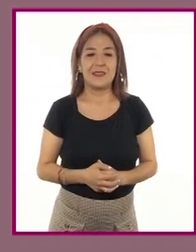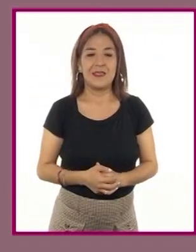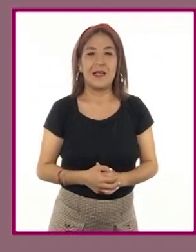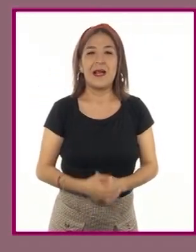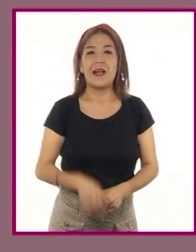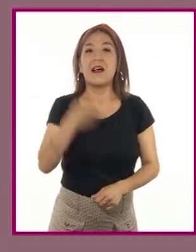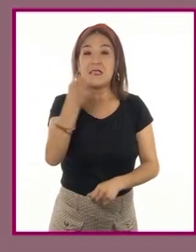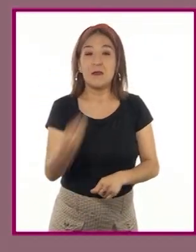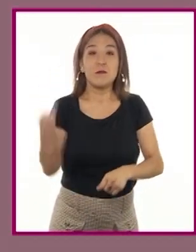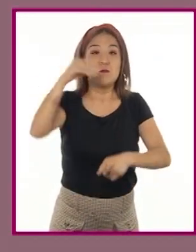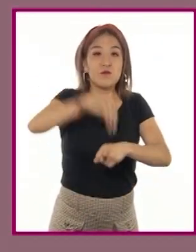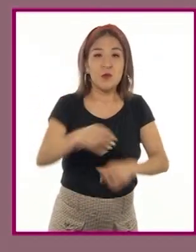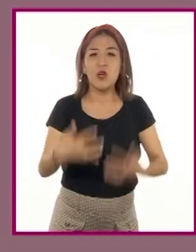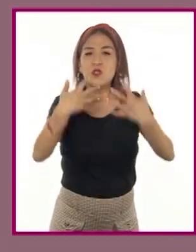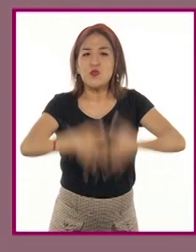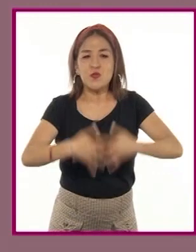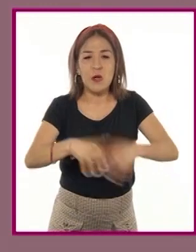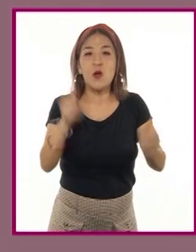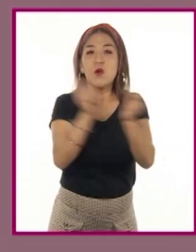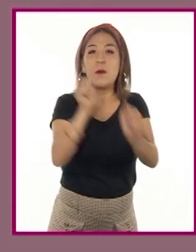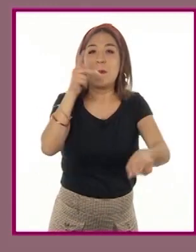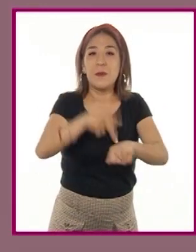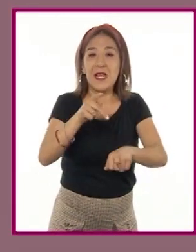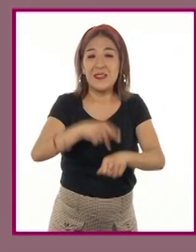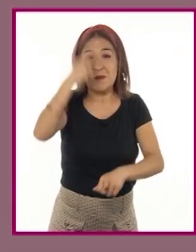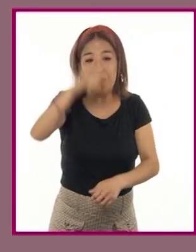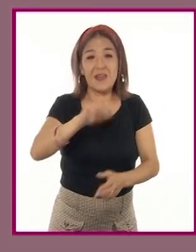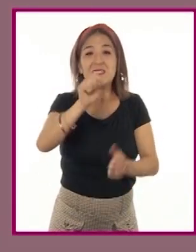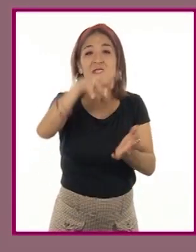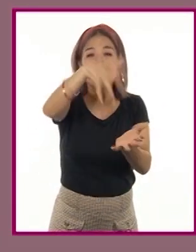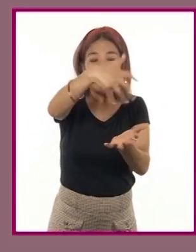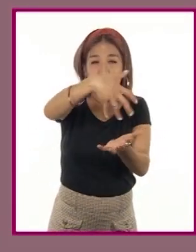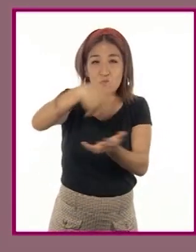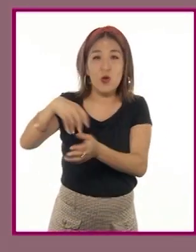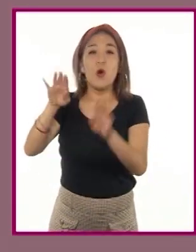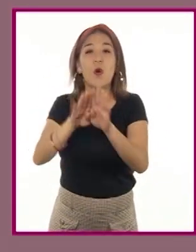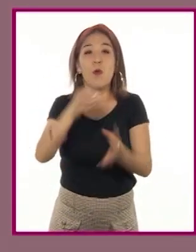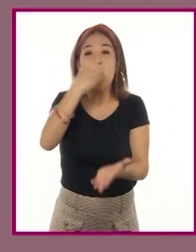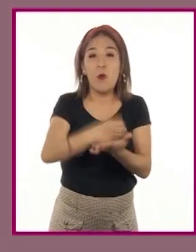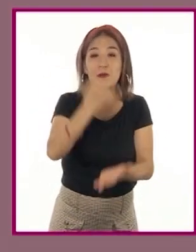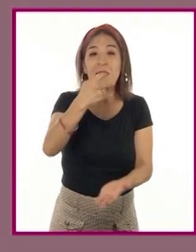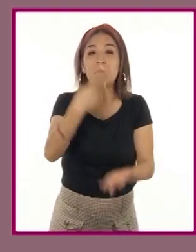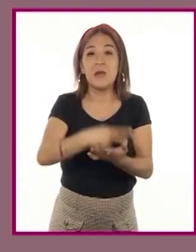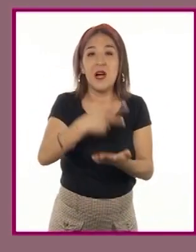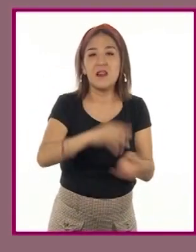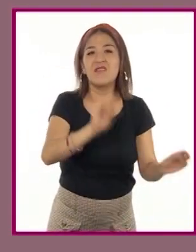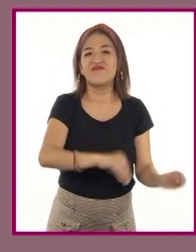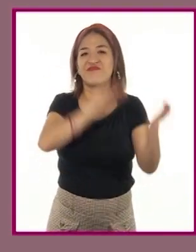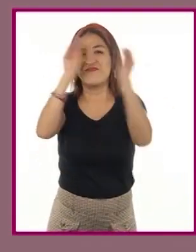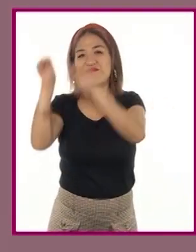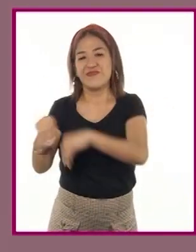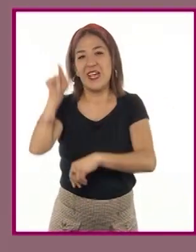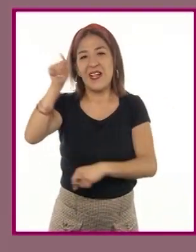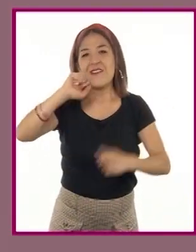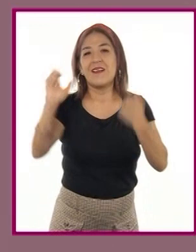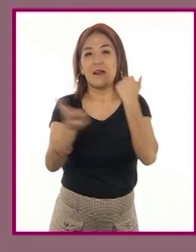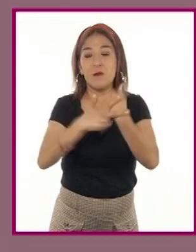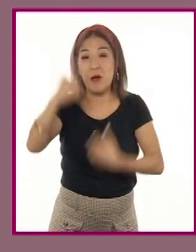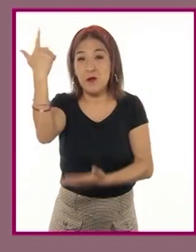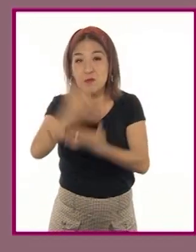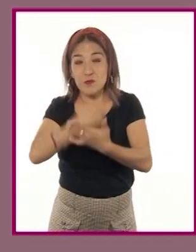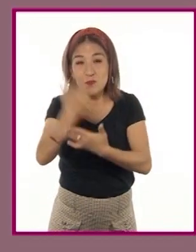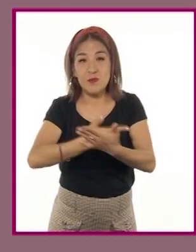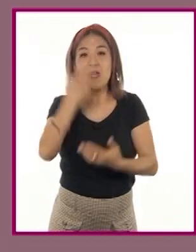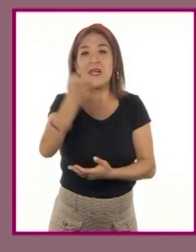instaló la industria minera con la extracción de millones de toneladas de oro y plata que fueron a parar a Europa, y con lo que se financió en